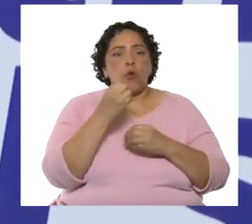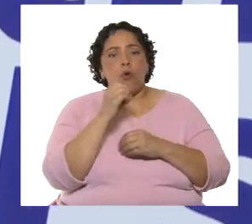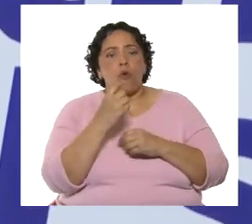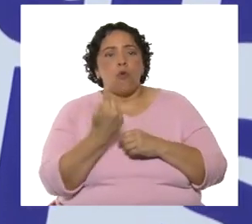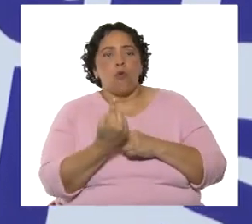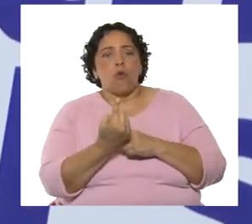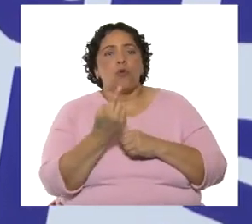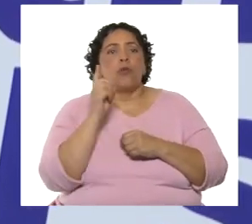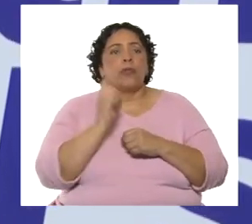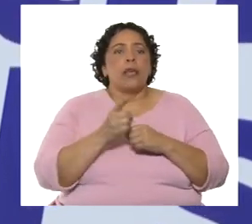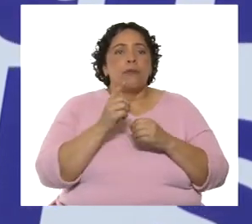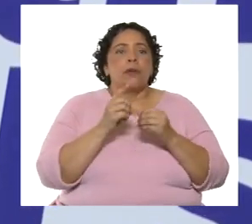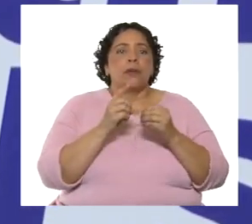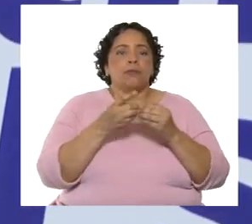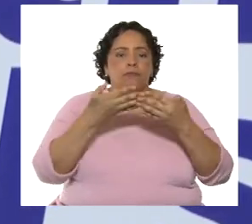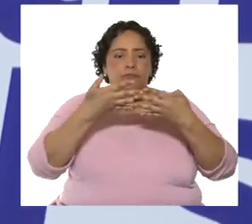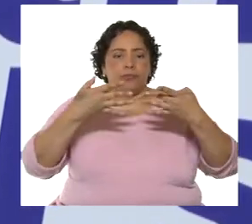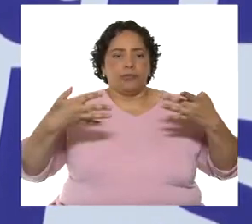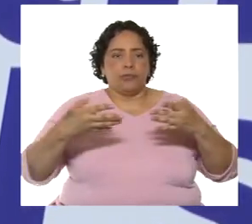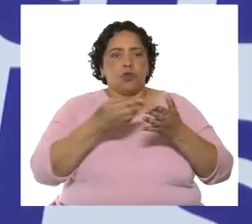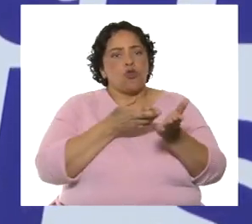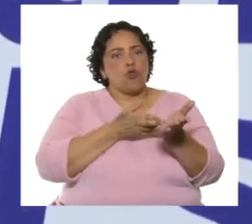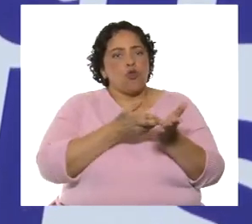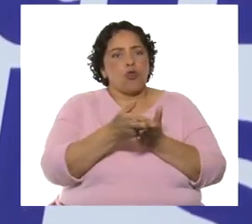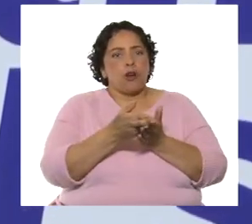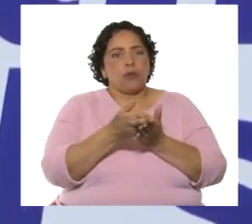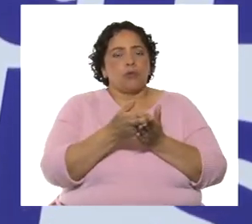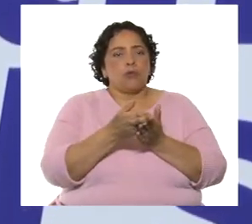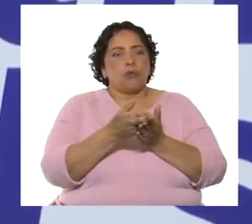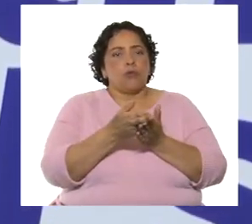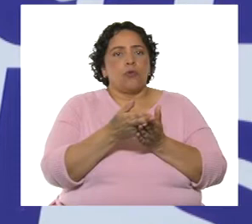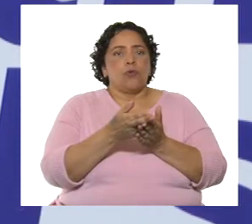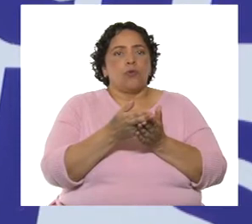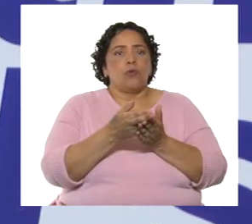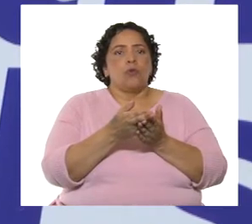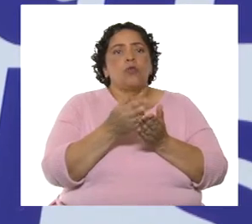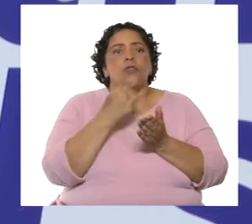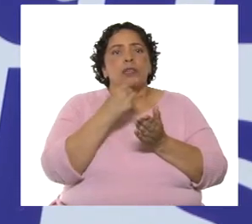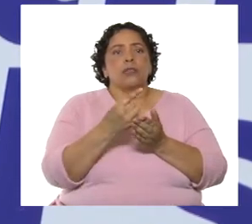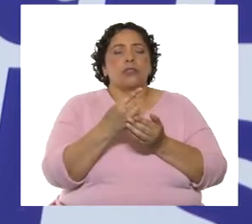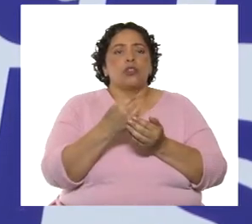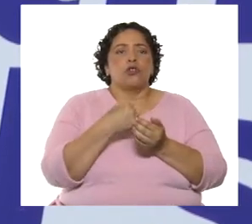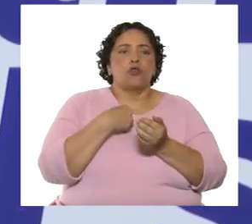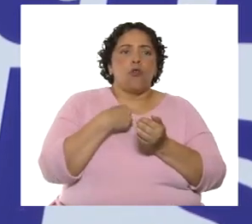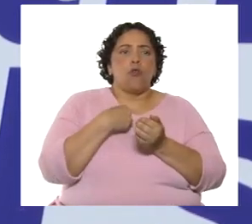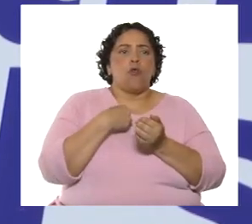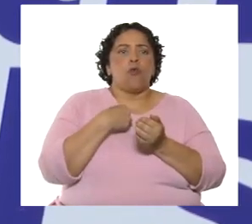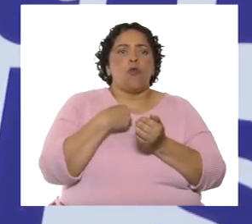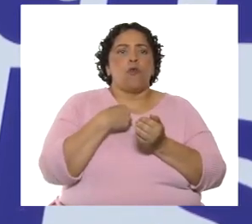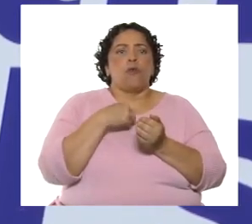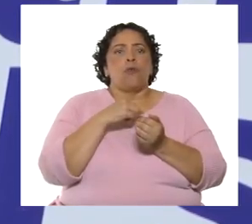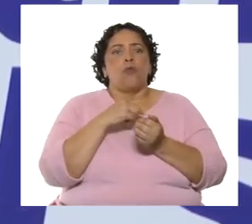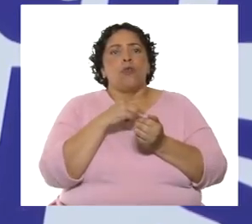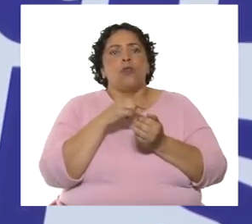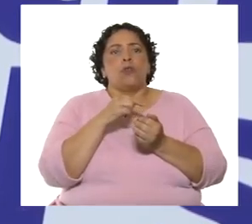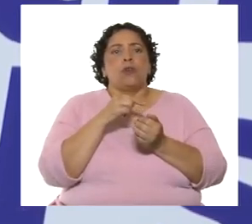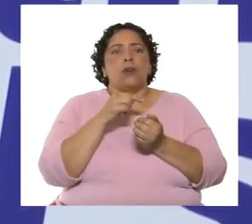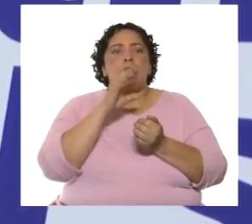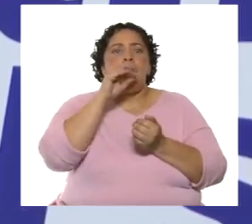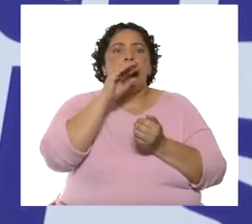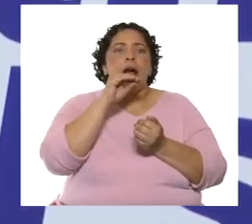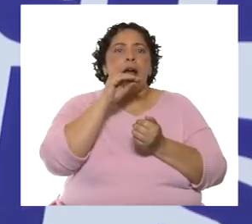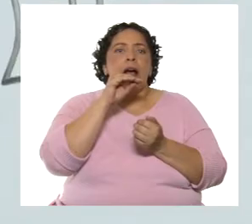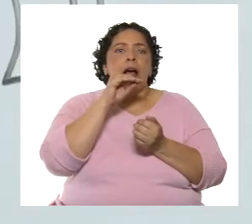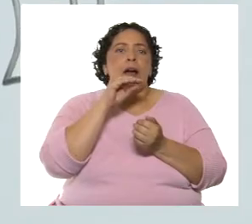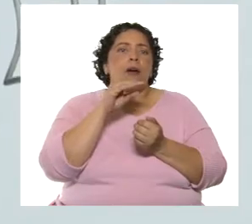coherencia allí. No puedo hablar un pronombre en singular y entonces lo conjugo en un verbo en plural o lo conjugo la oración